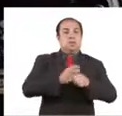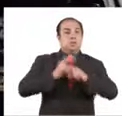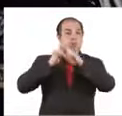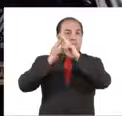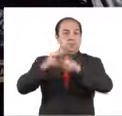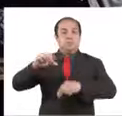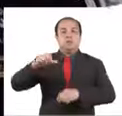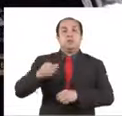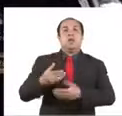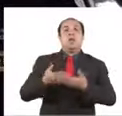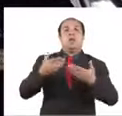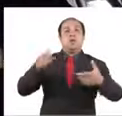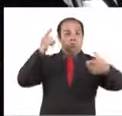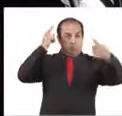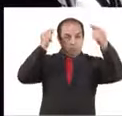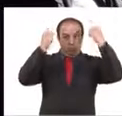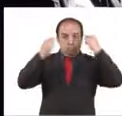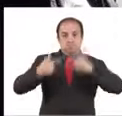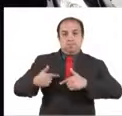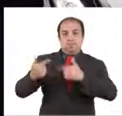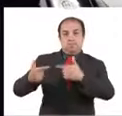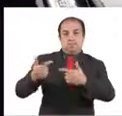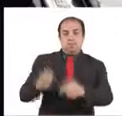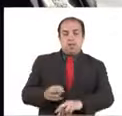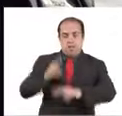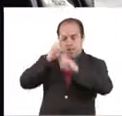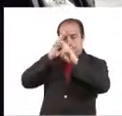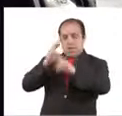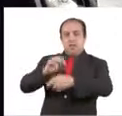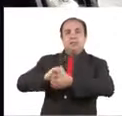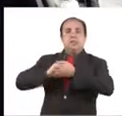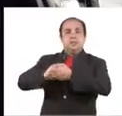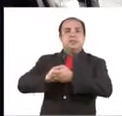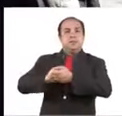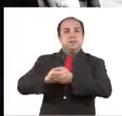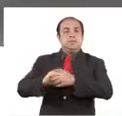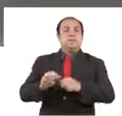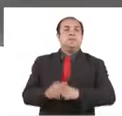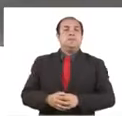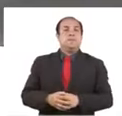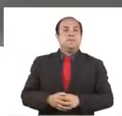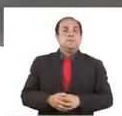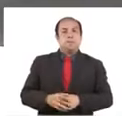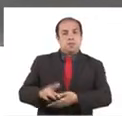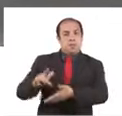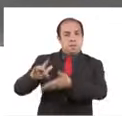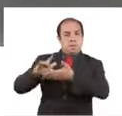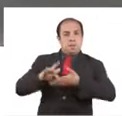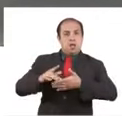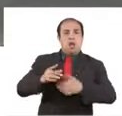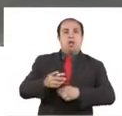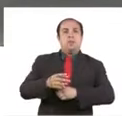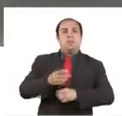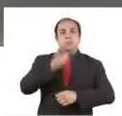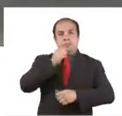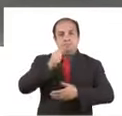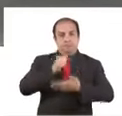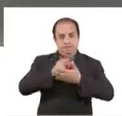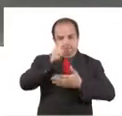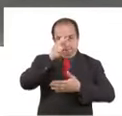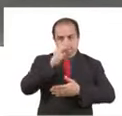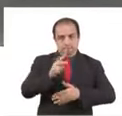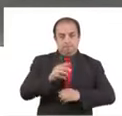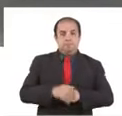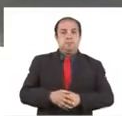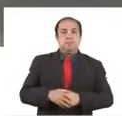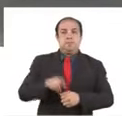generación. Saludo con mucho respeto y de manera muy significativa por todo el apoyo a la Policía de la Ciudad de México,